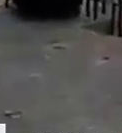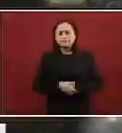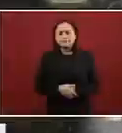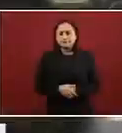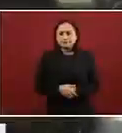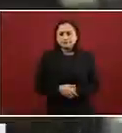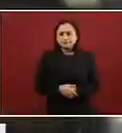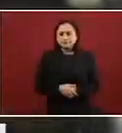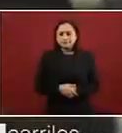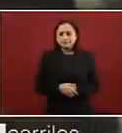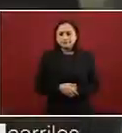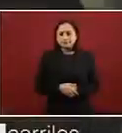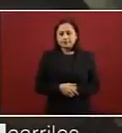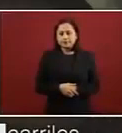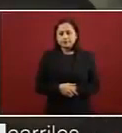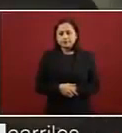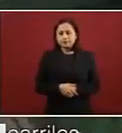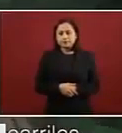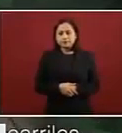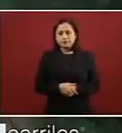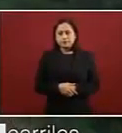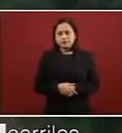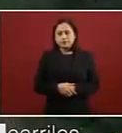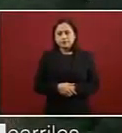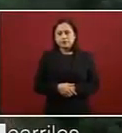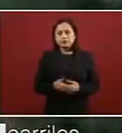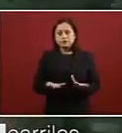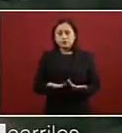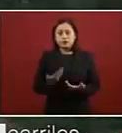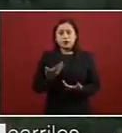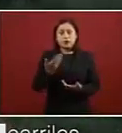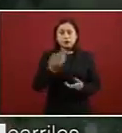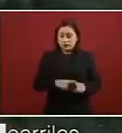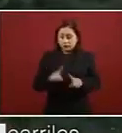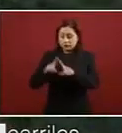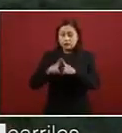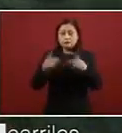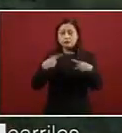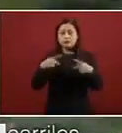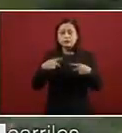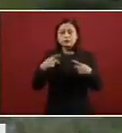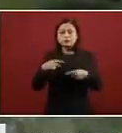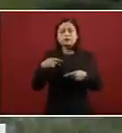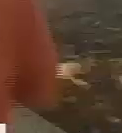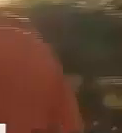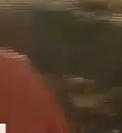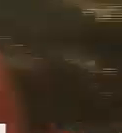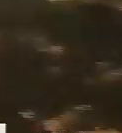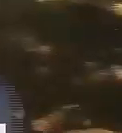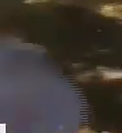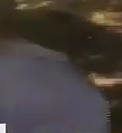con base al derecho que tenemos, con base a las leyes